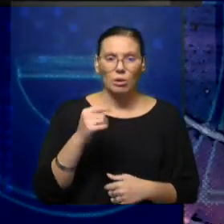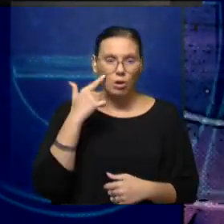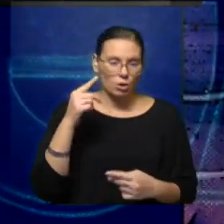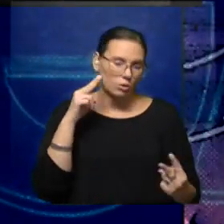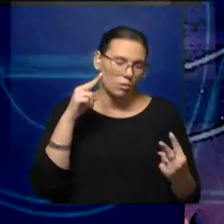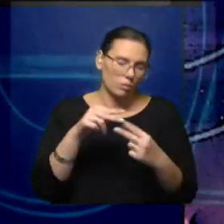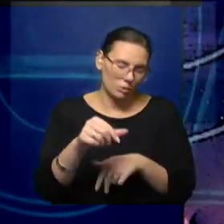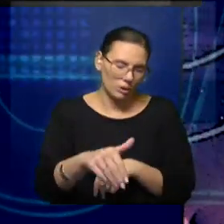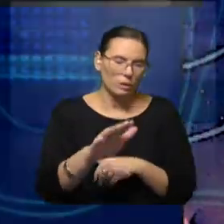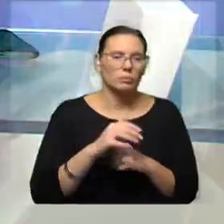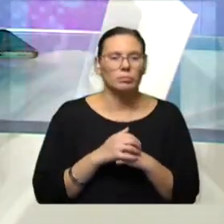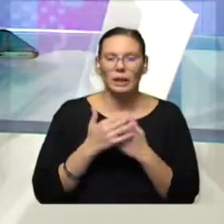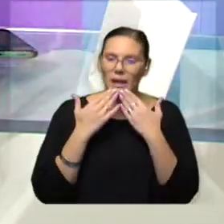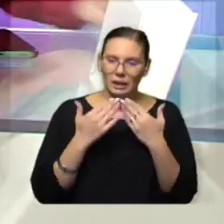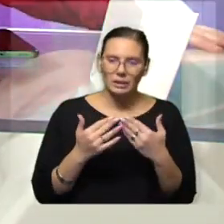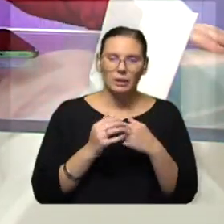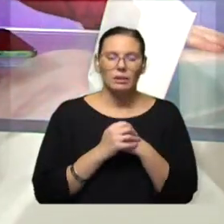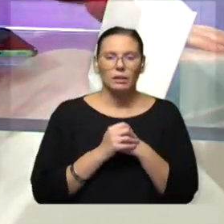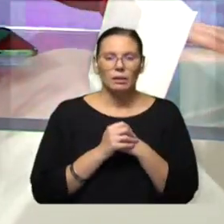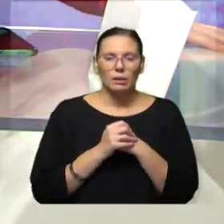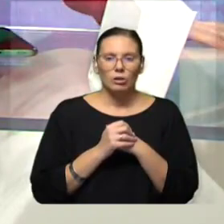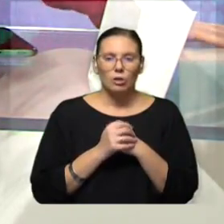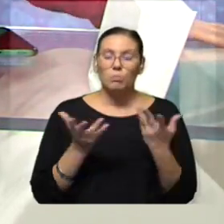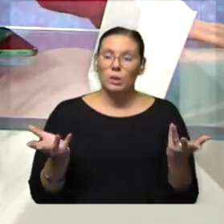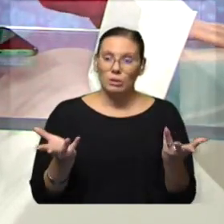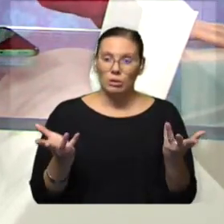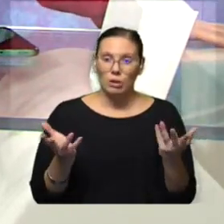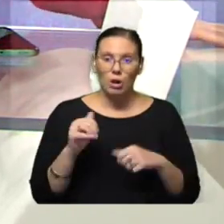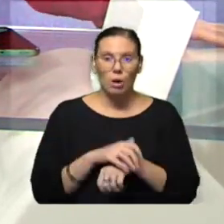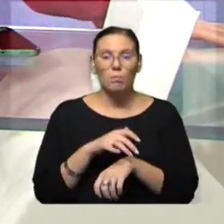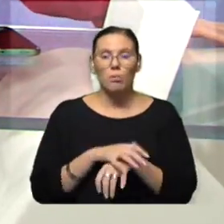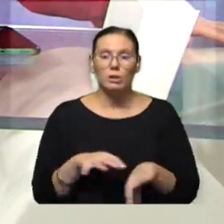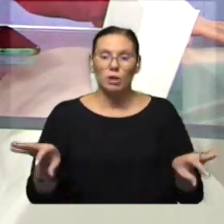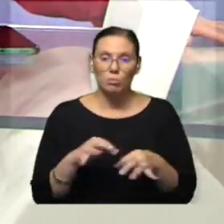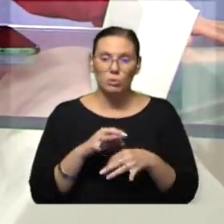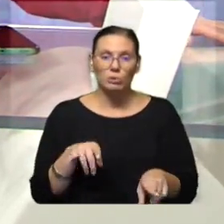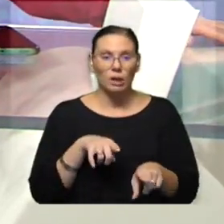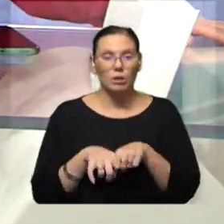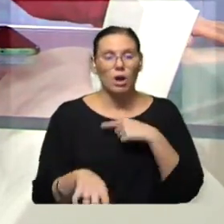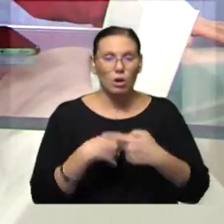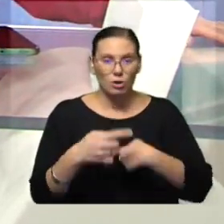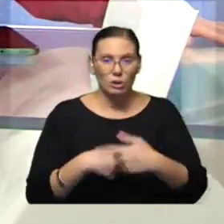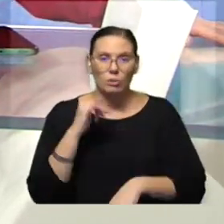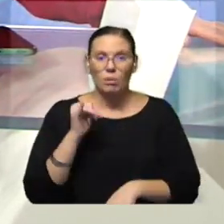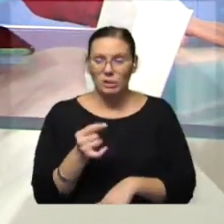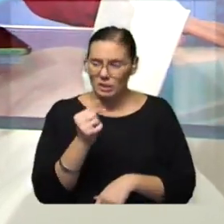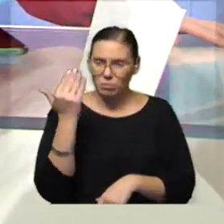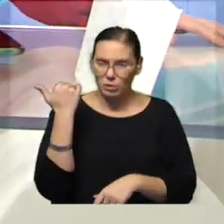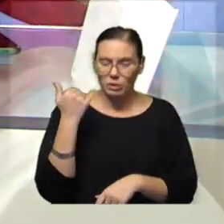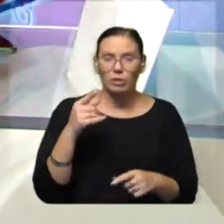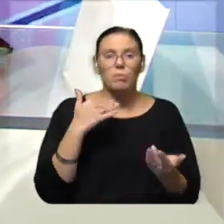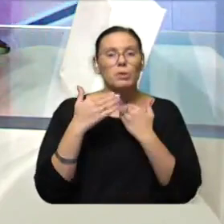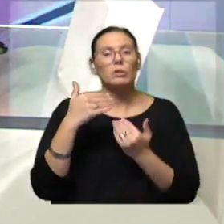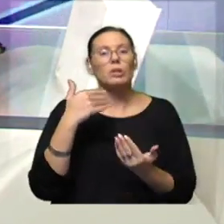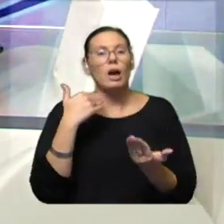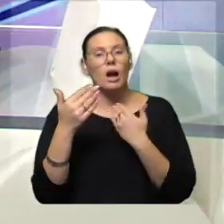minutos. Arriba. Gracias, Agus. Excelente. Bueno, muy bien, llegó el momento de la música en vivo. Y continuamos porque sí, tuvimos recién gente hablando